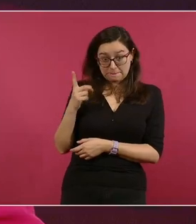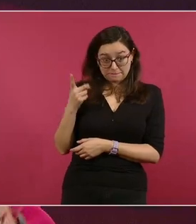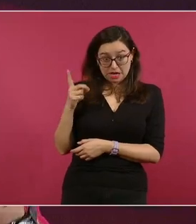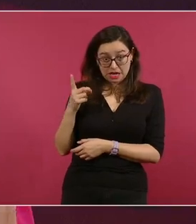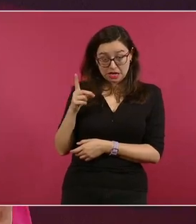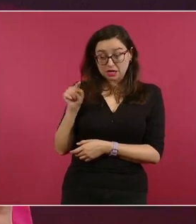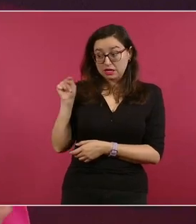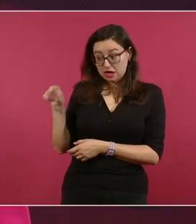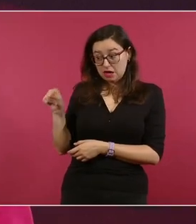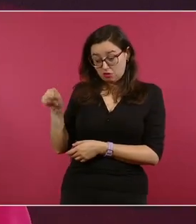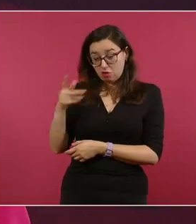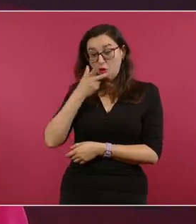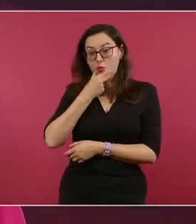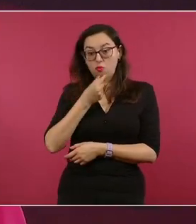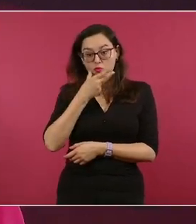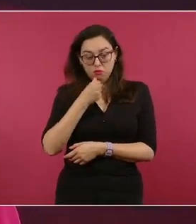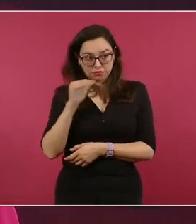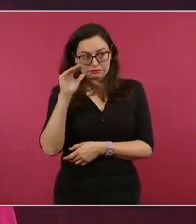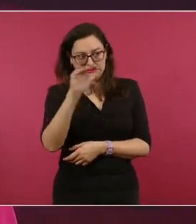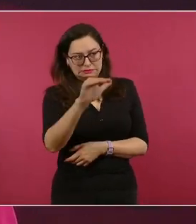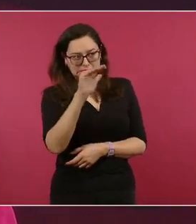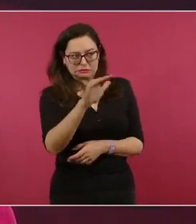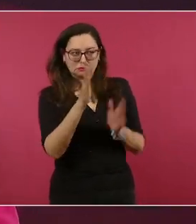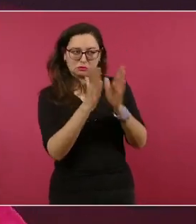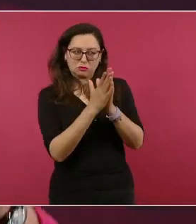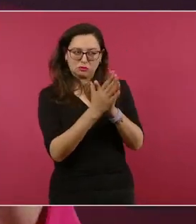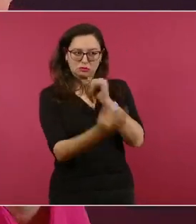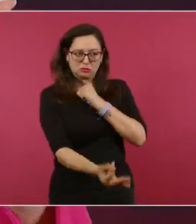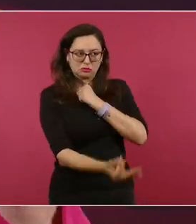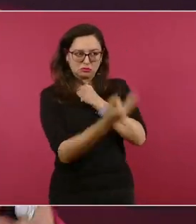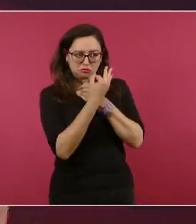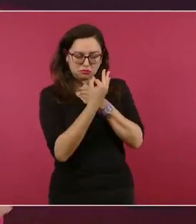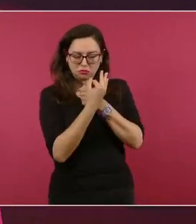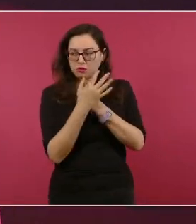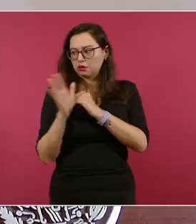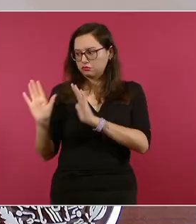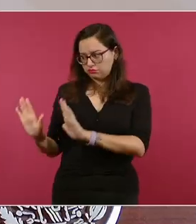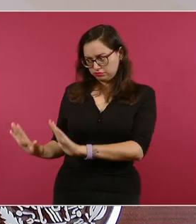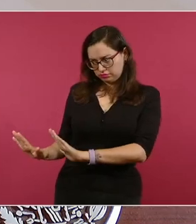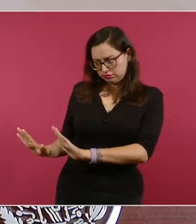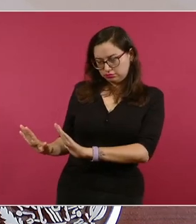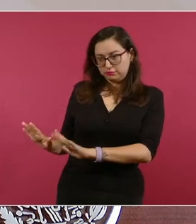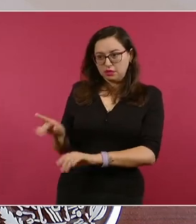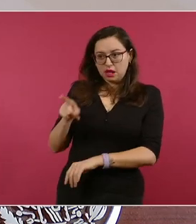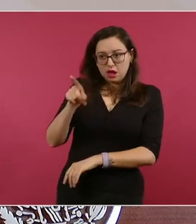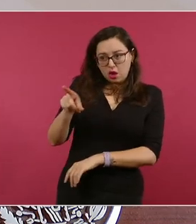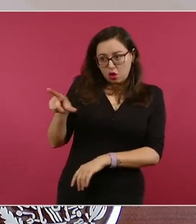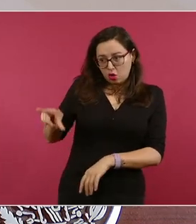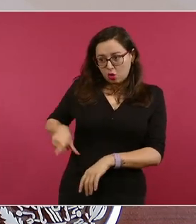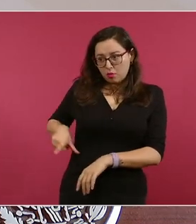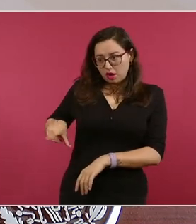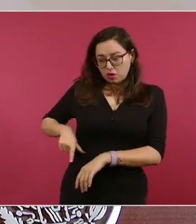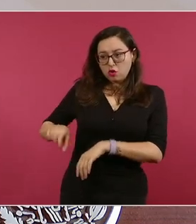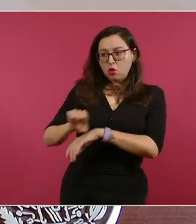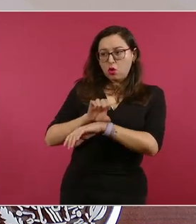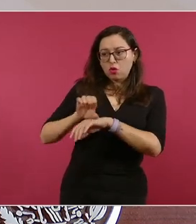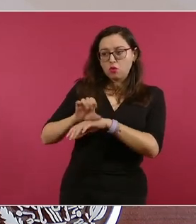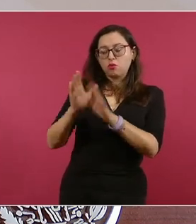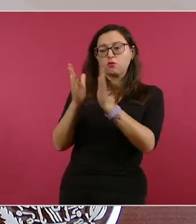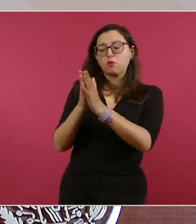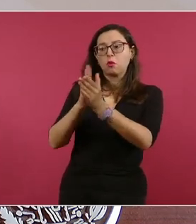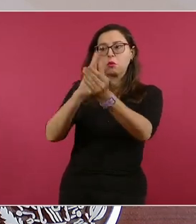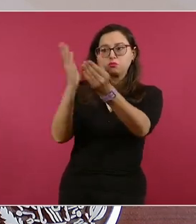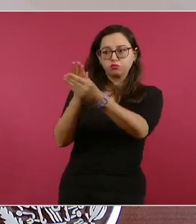estudiar todos los expedientes. Le pedimos al gobierno de Ecuador que nos enviara todos los expedientes legales y así es como hemos